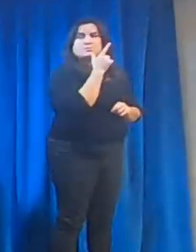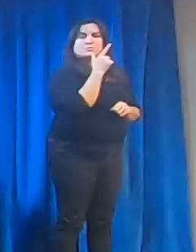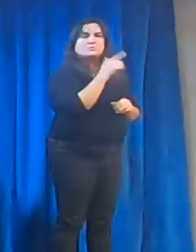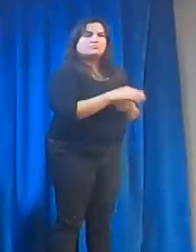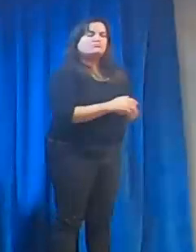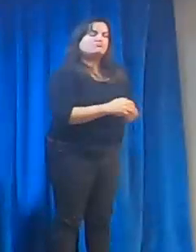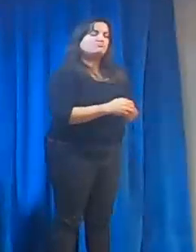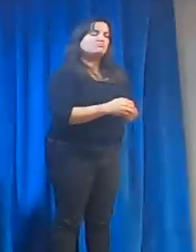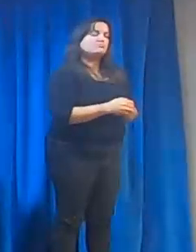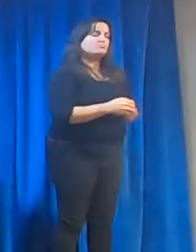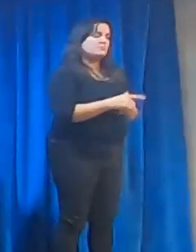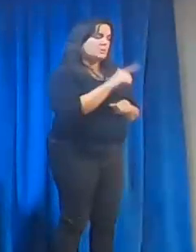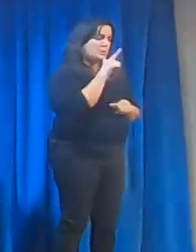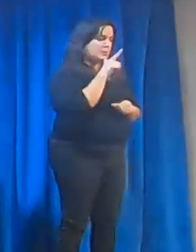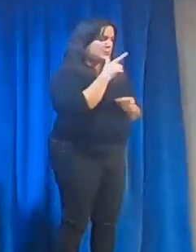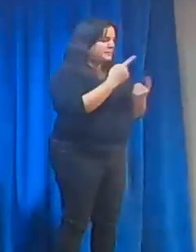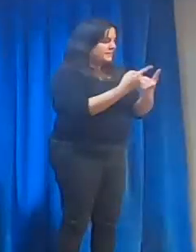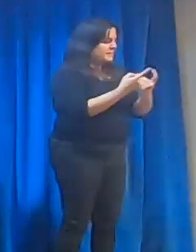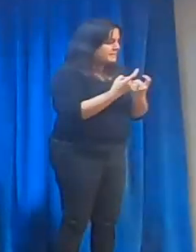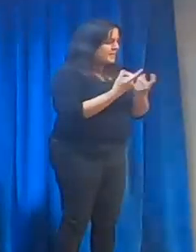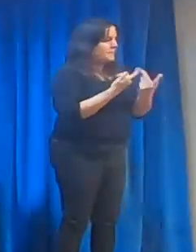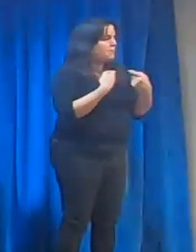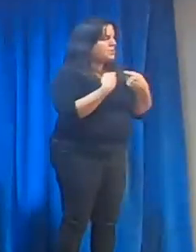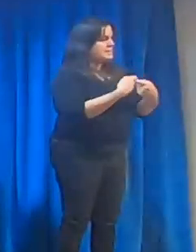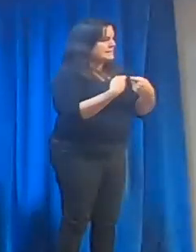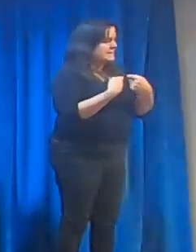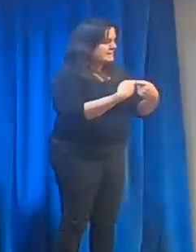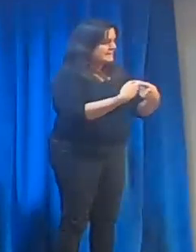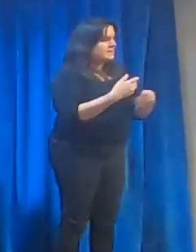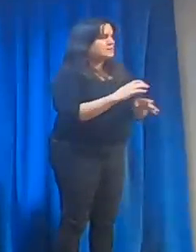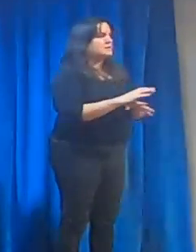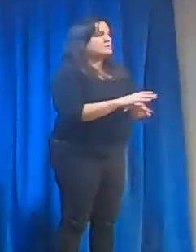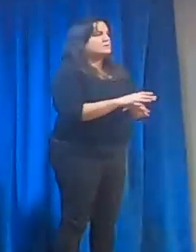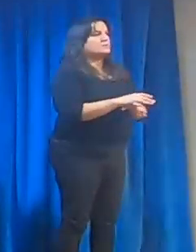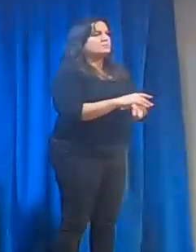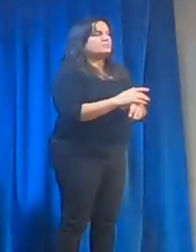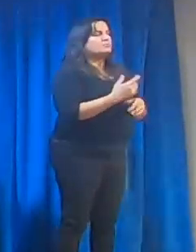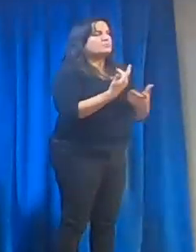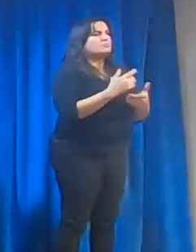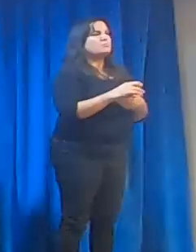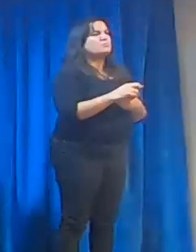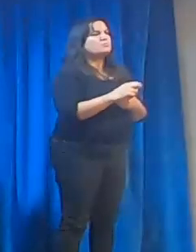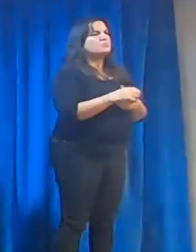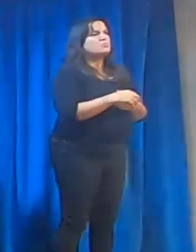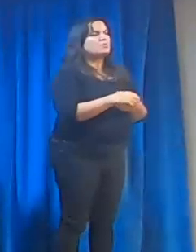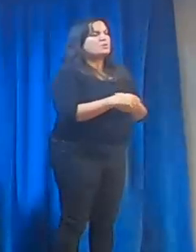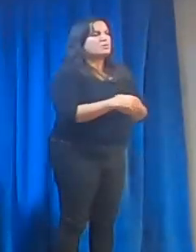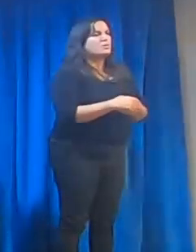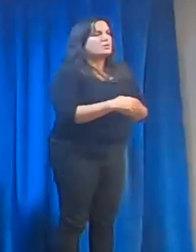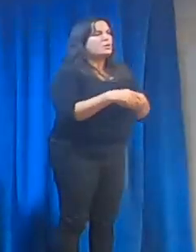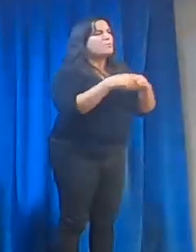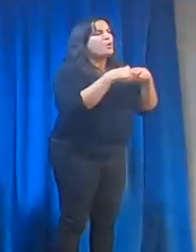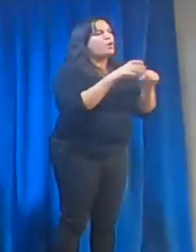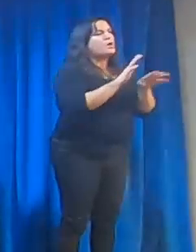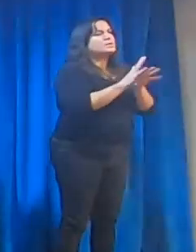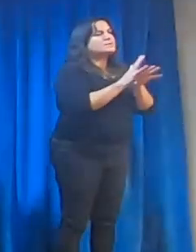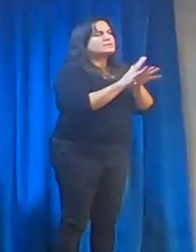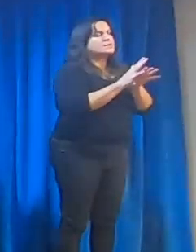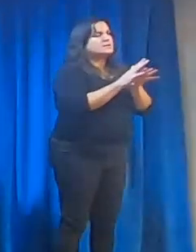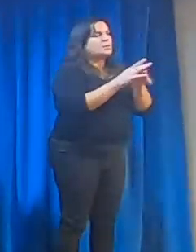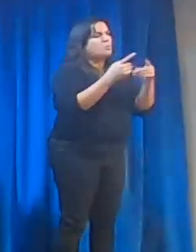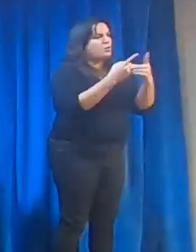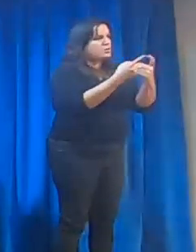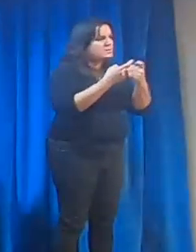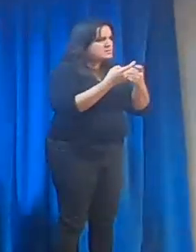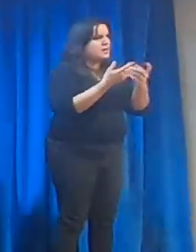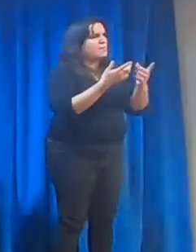que es necesario decir e insistir que la práctica de la atención humanizante no puede realizarse vía objetos, con